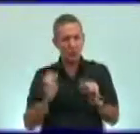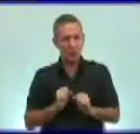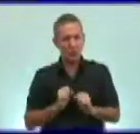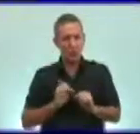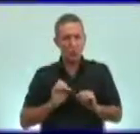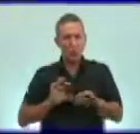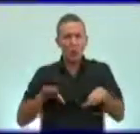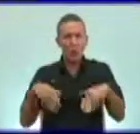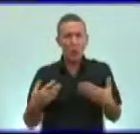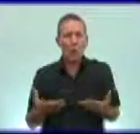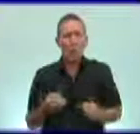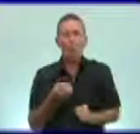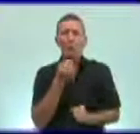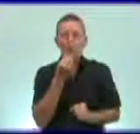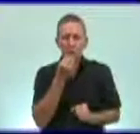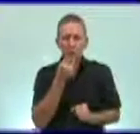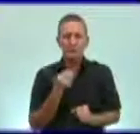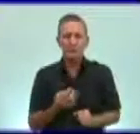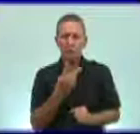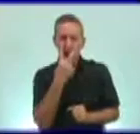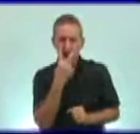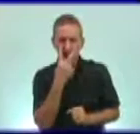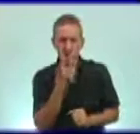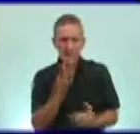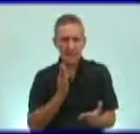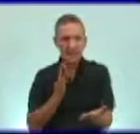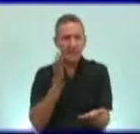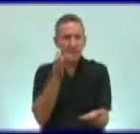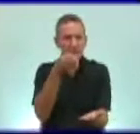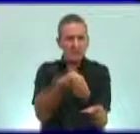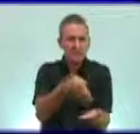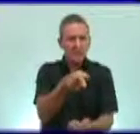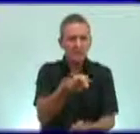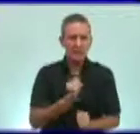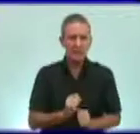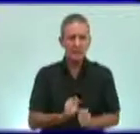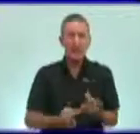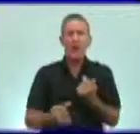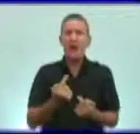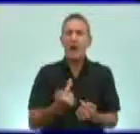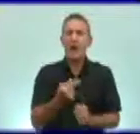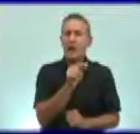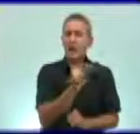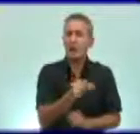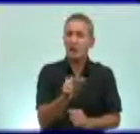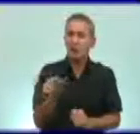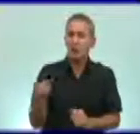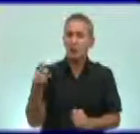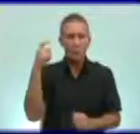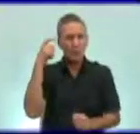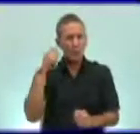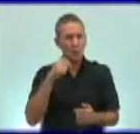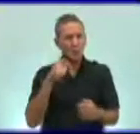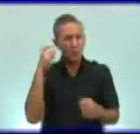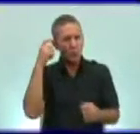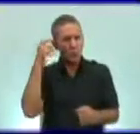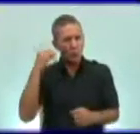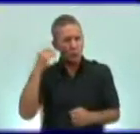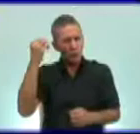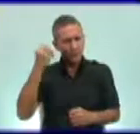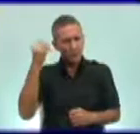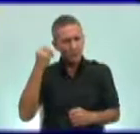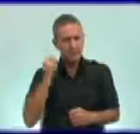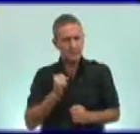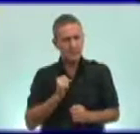ello? De ello encontramos entonces algunos pensadores, algunos escritores que enuncian